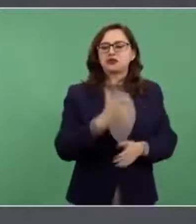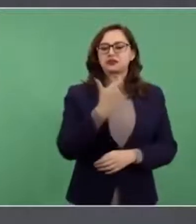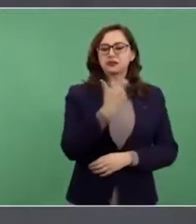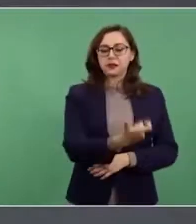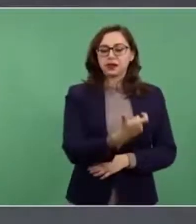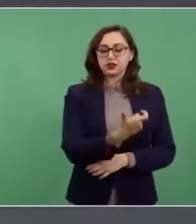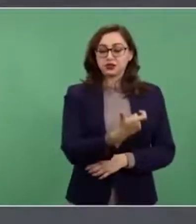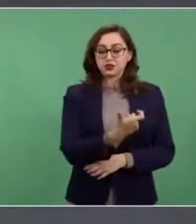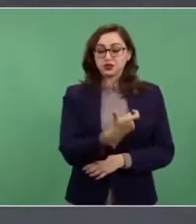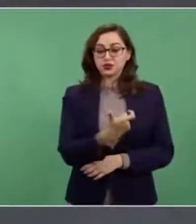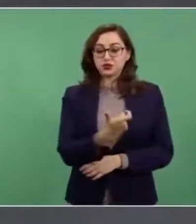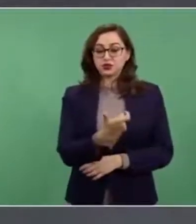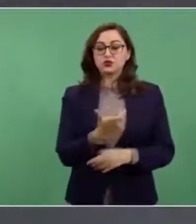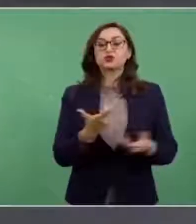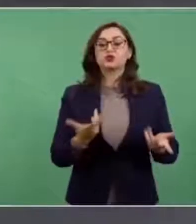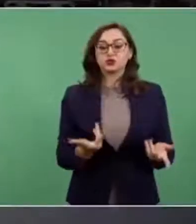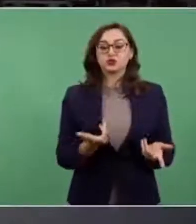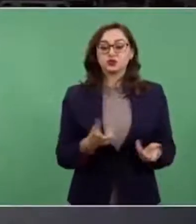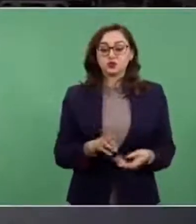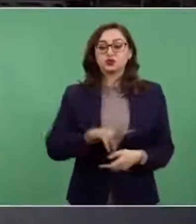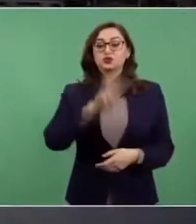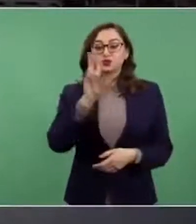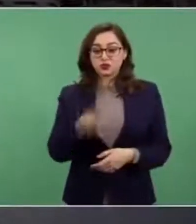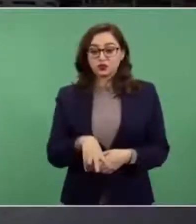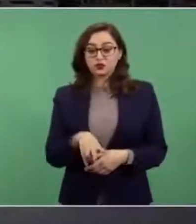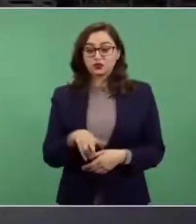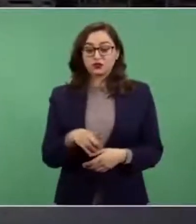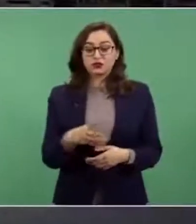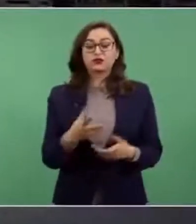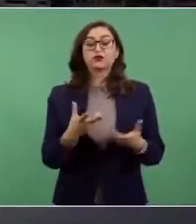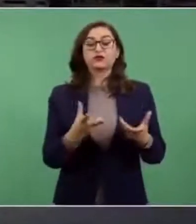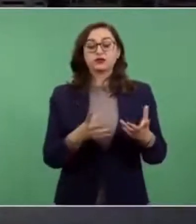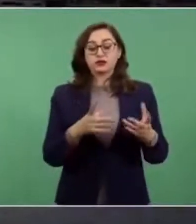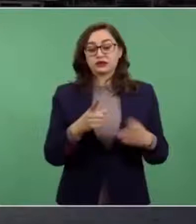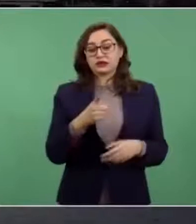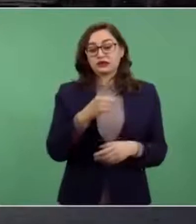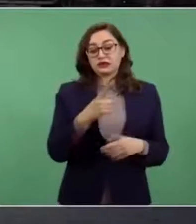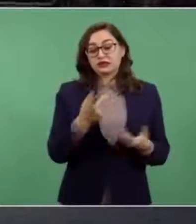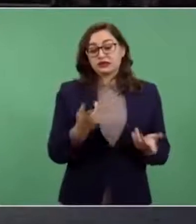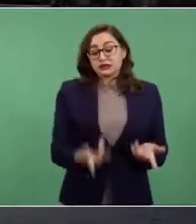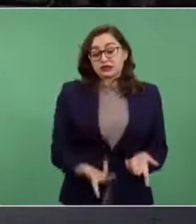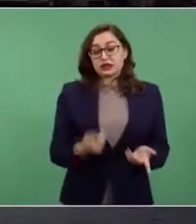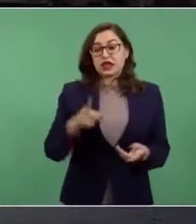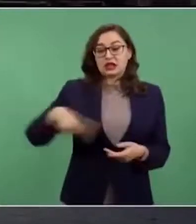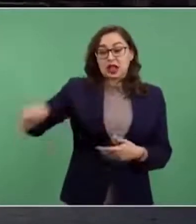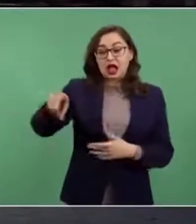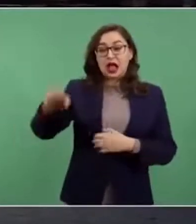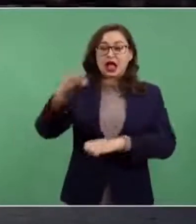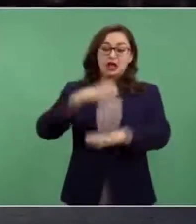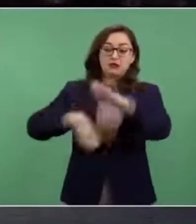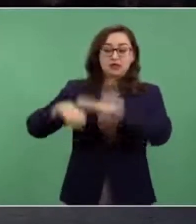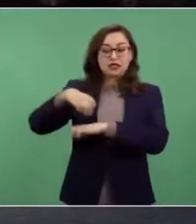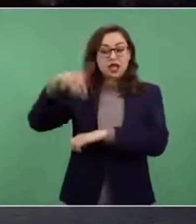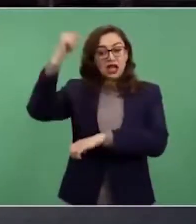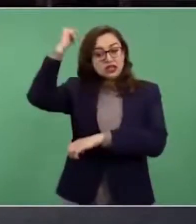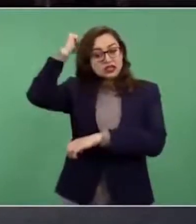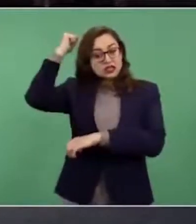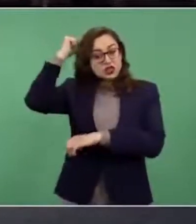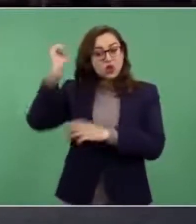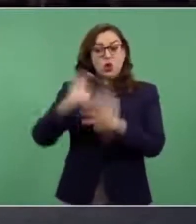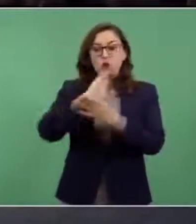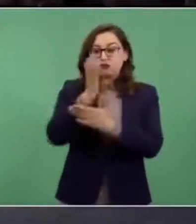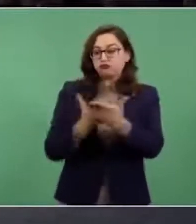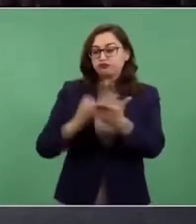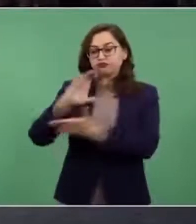pesos, y aún sumando los 100,000 millones por la liquidación a empresas que mantenían contratos